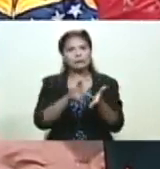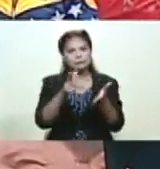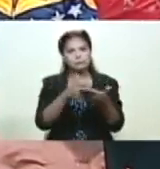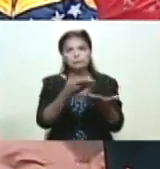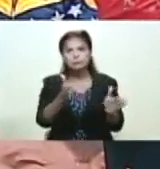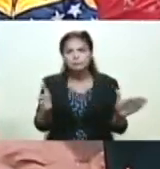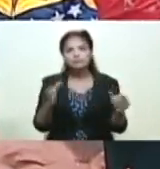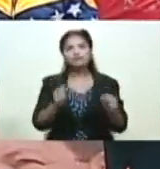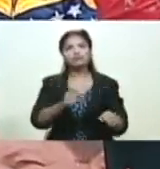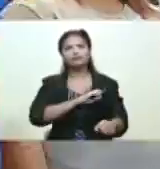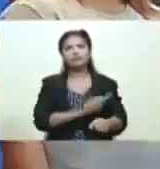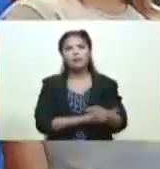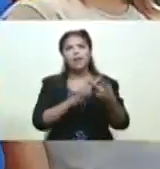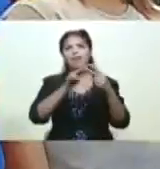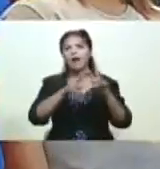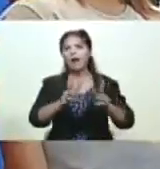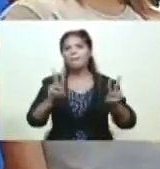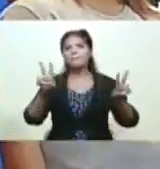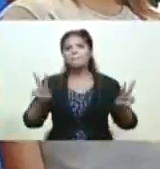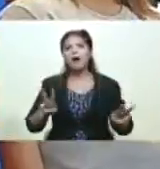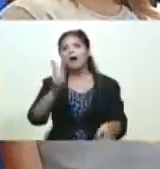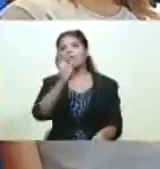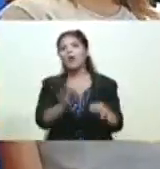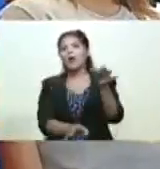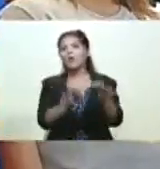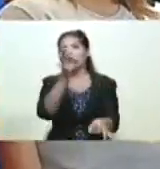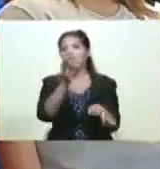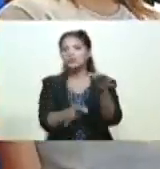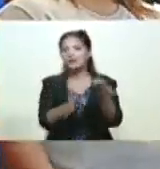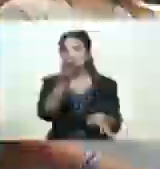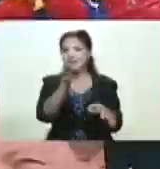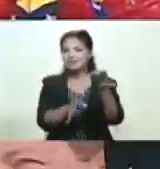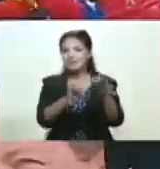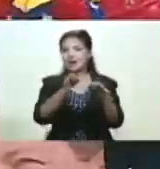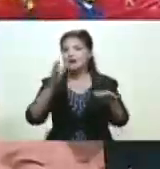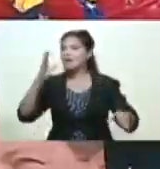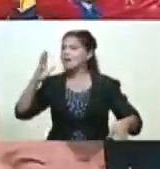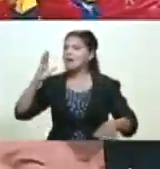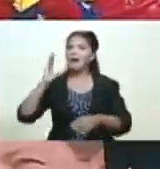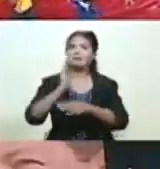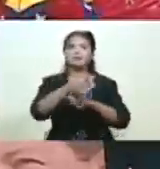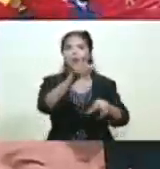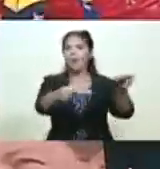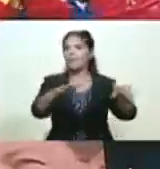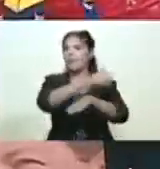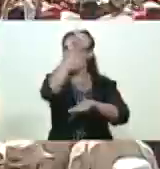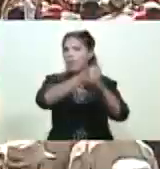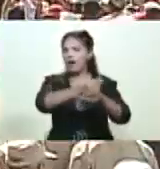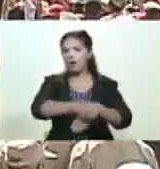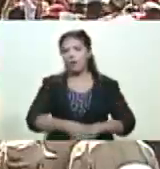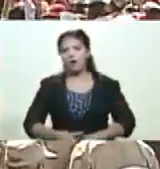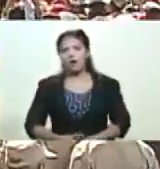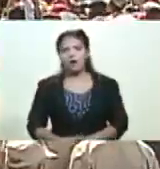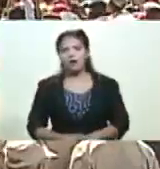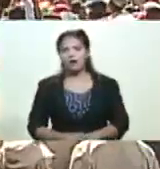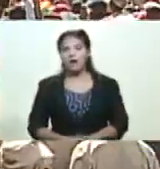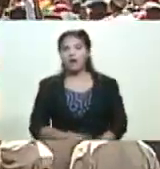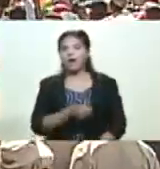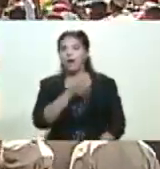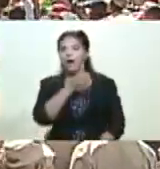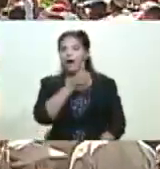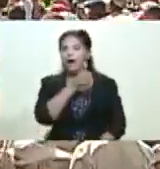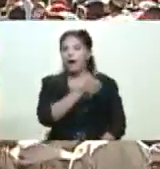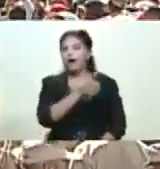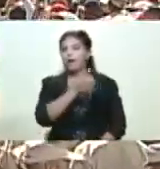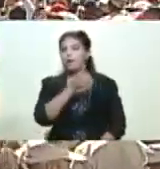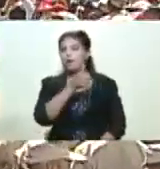y consolidar la paz a través de la justicia y del castigo a los responsables, uno por uno, de